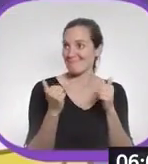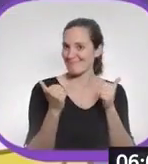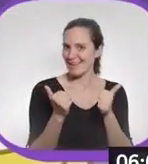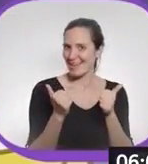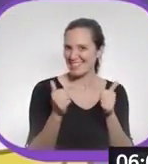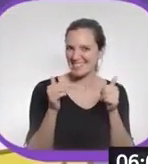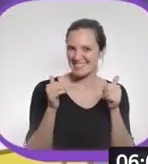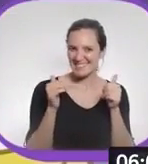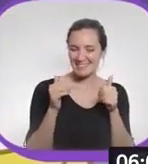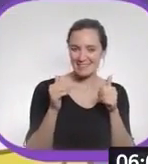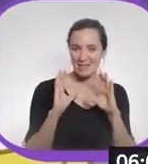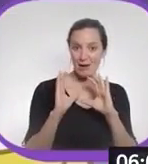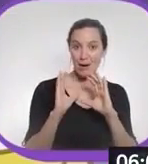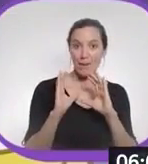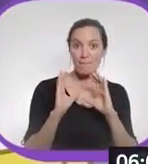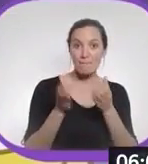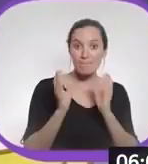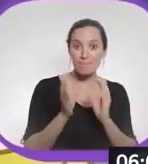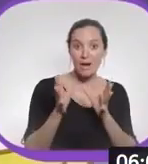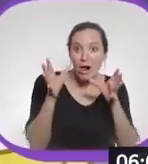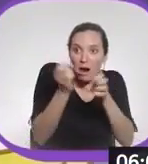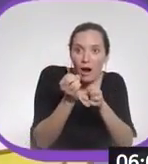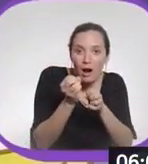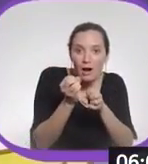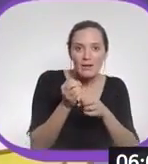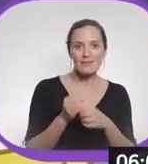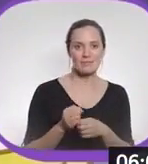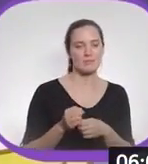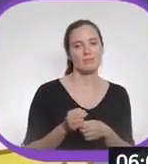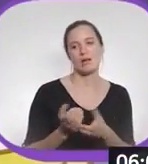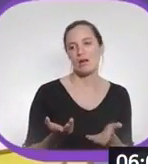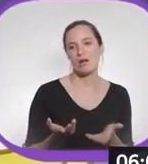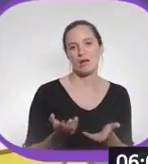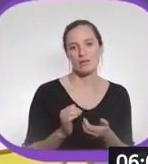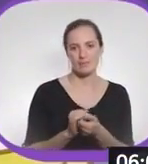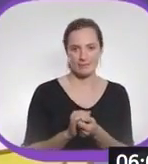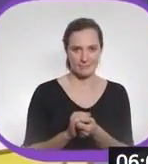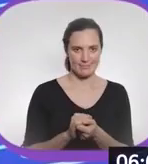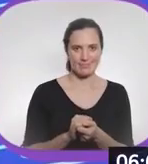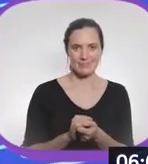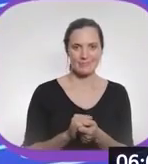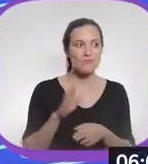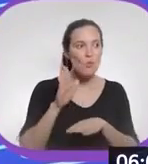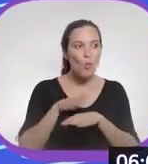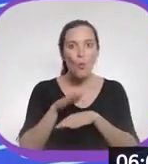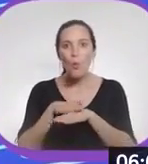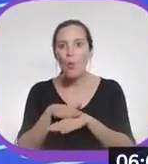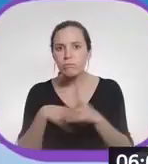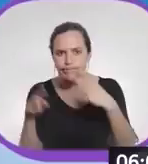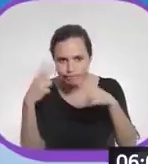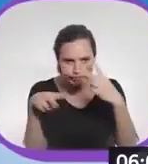¡Oh, grandioso! Ahora atrapé una pelota de un jonrón que vale miles de dólares. ¡Eres un vil miserable! Buscando